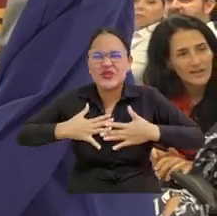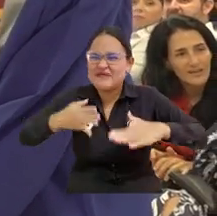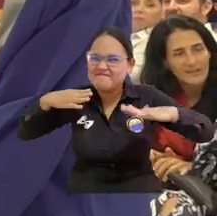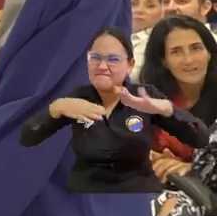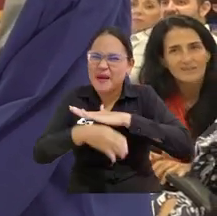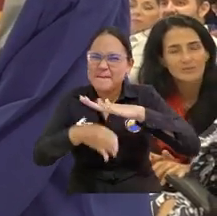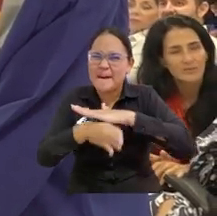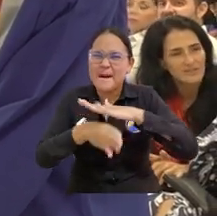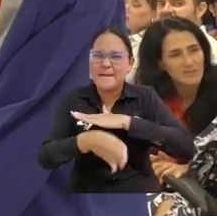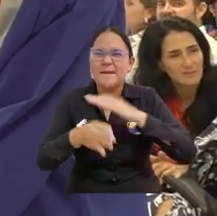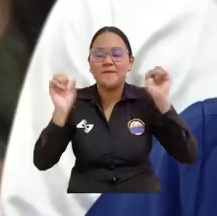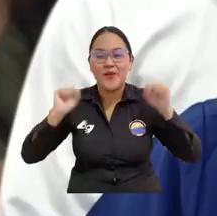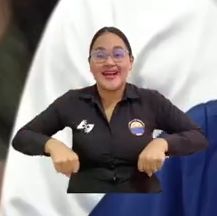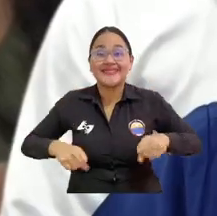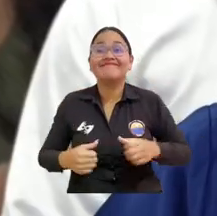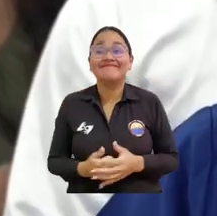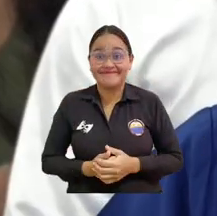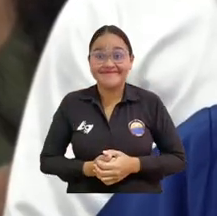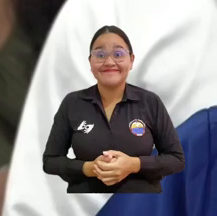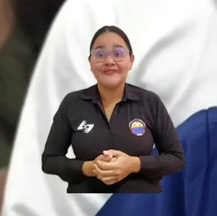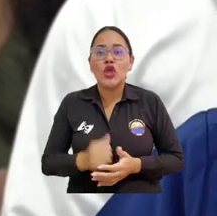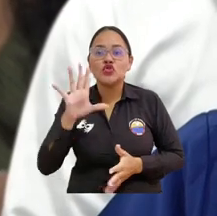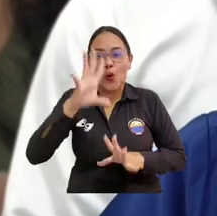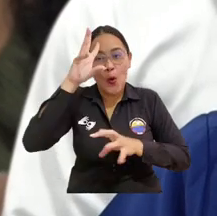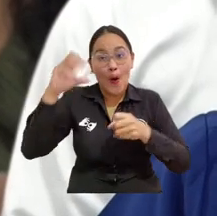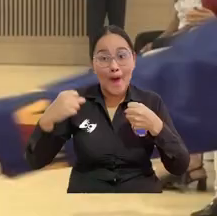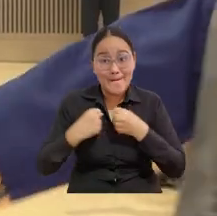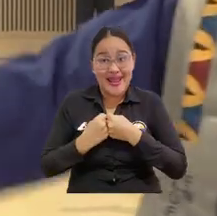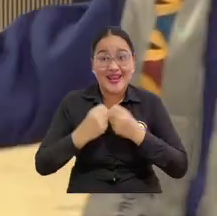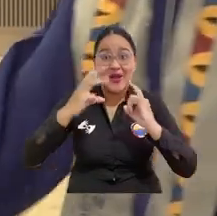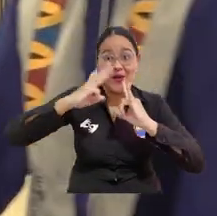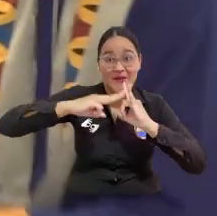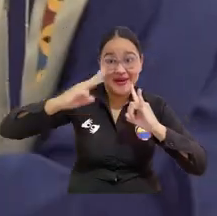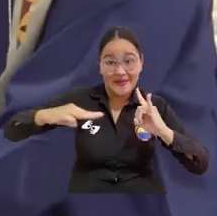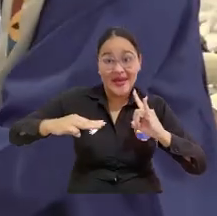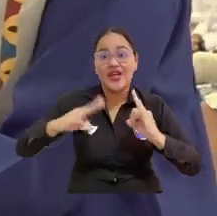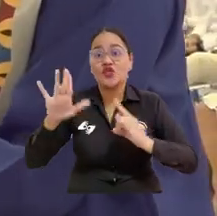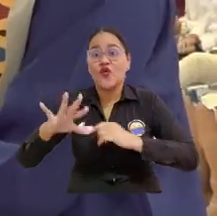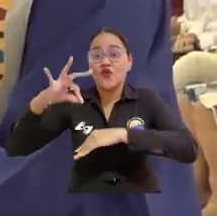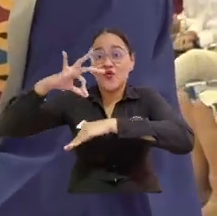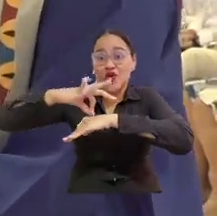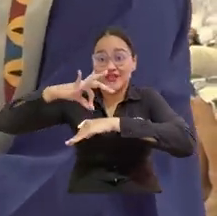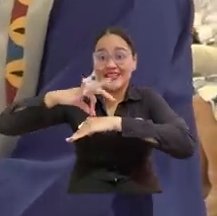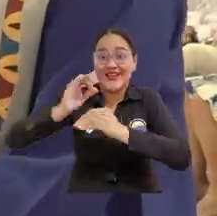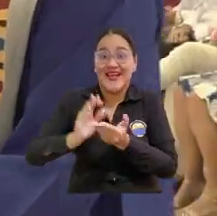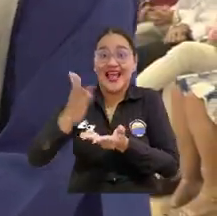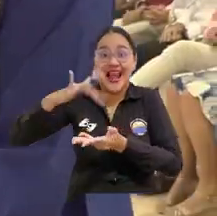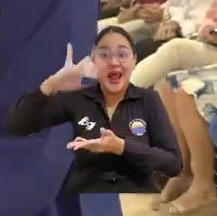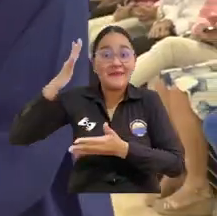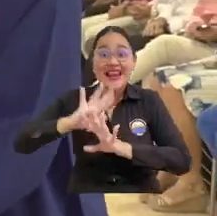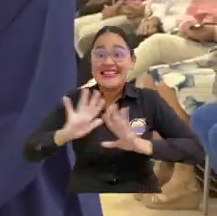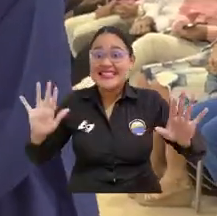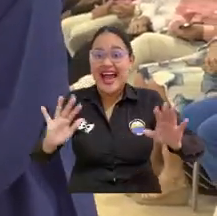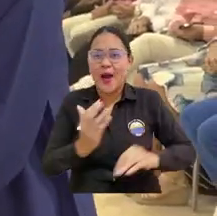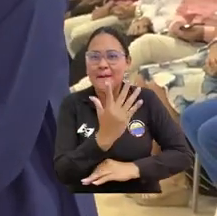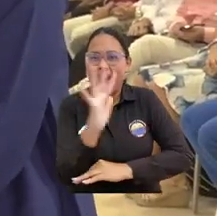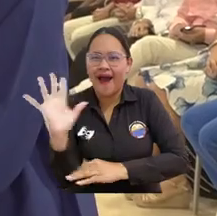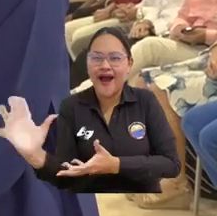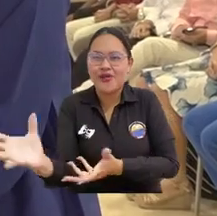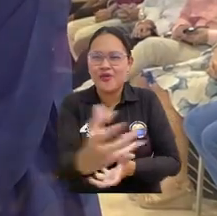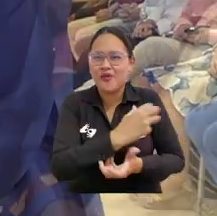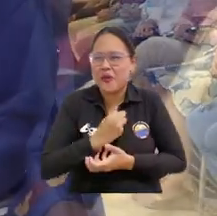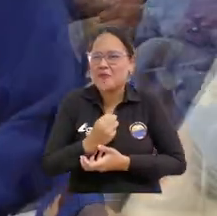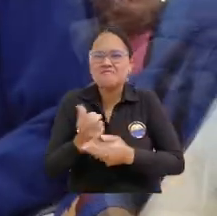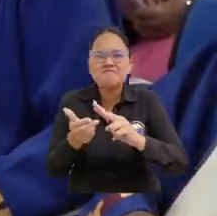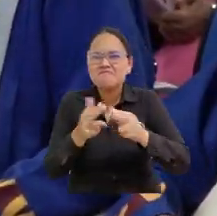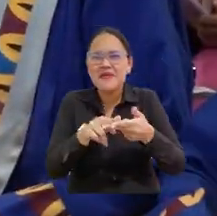todas. El convenio entre la Universidad del Magdalena y la Fundación Tras la Perla cosechó sus frutos. La primera